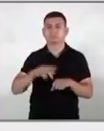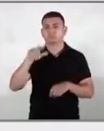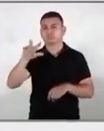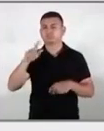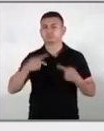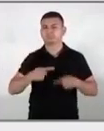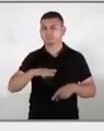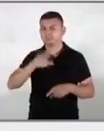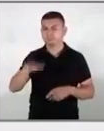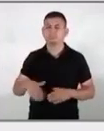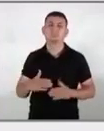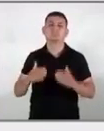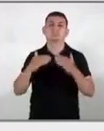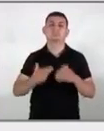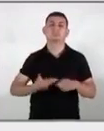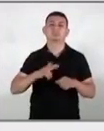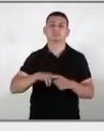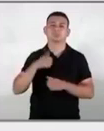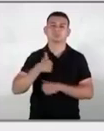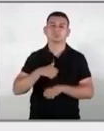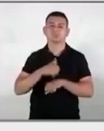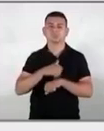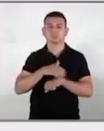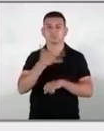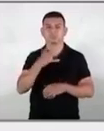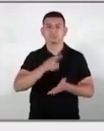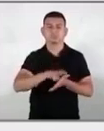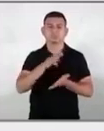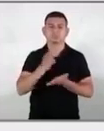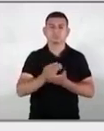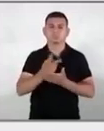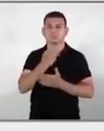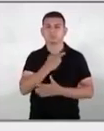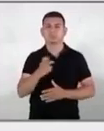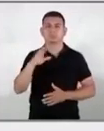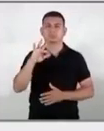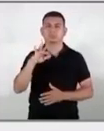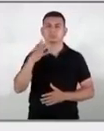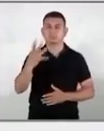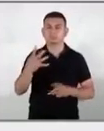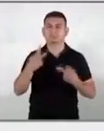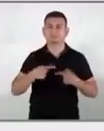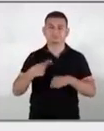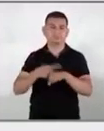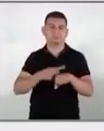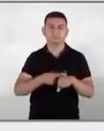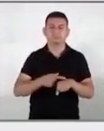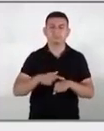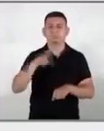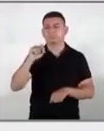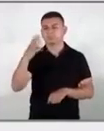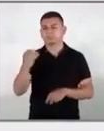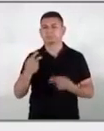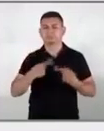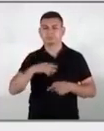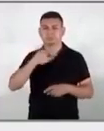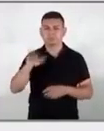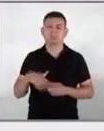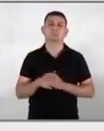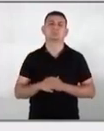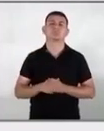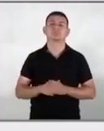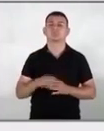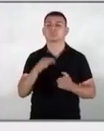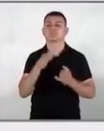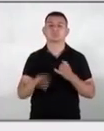18 defunciones. La jurisdicción 5 Mixteca, 244 casos y 29 defunciones. Y